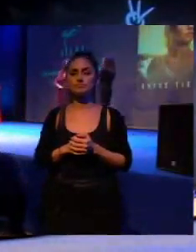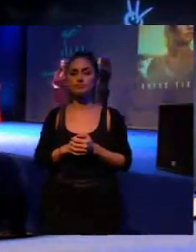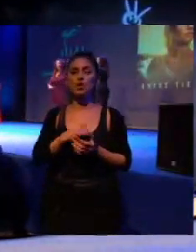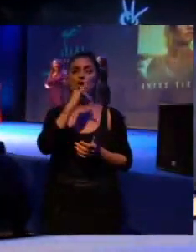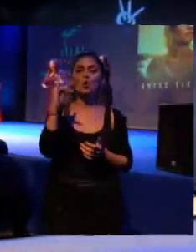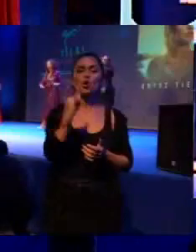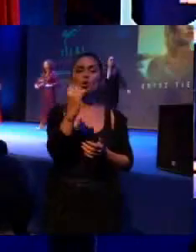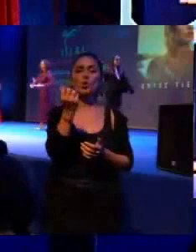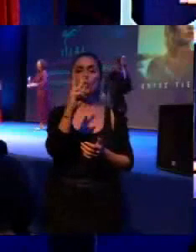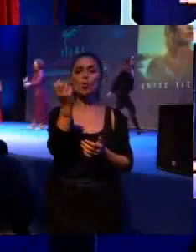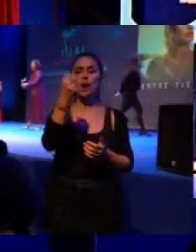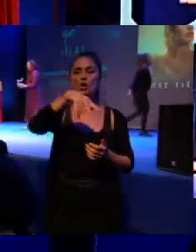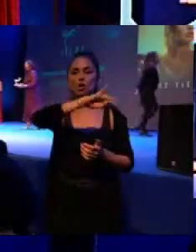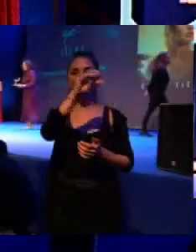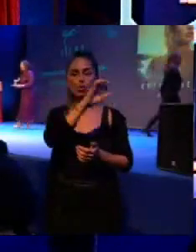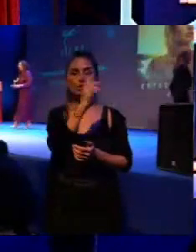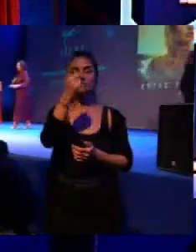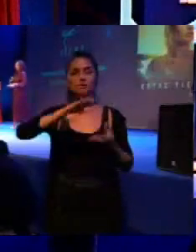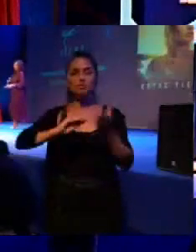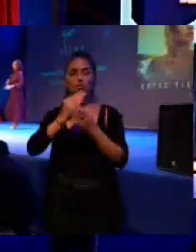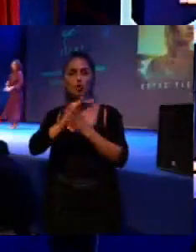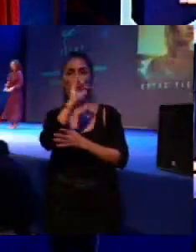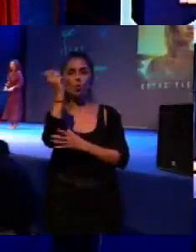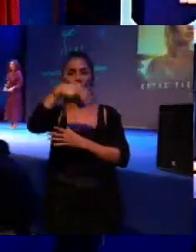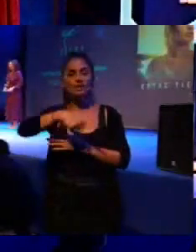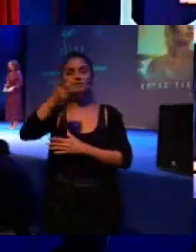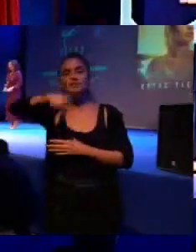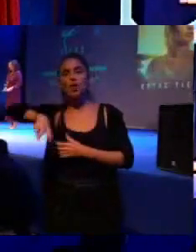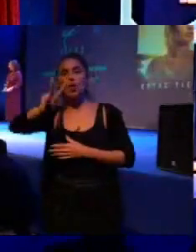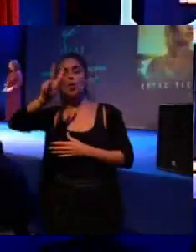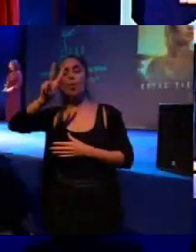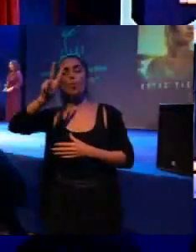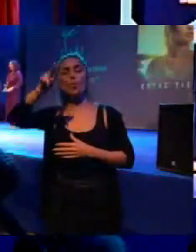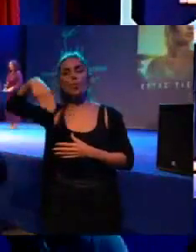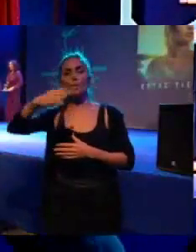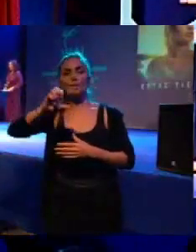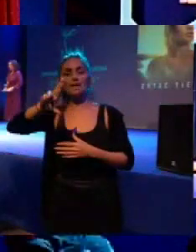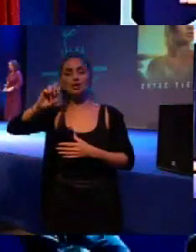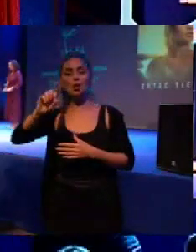Juanjo Puigcorbé y los productores Juan Olcina y Humberto Miró.